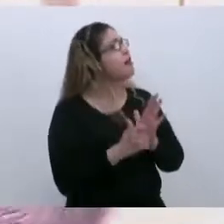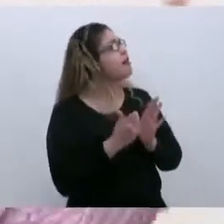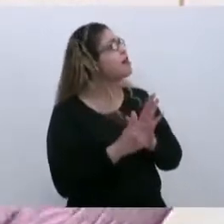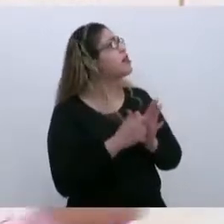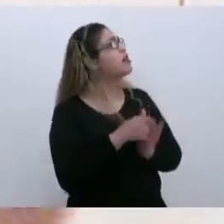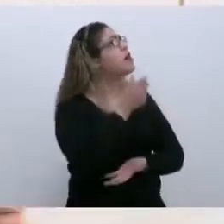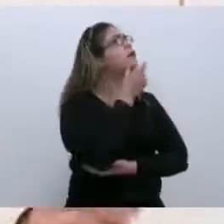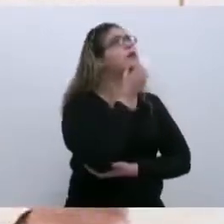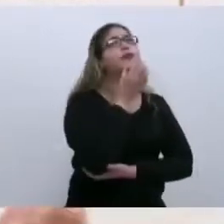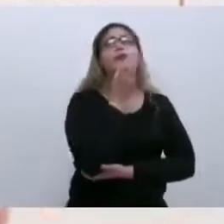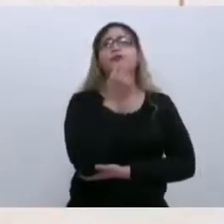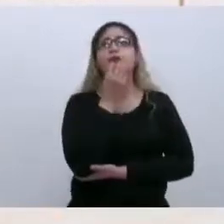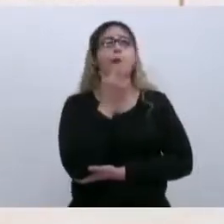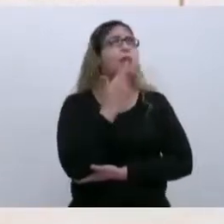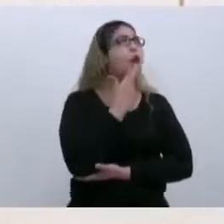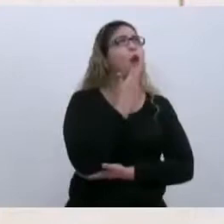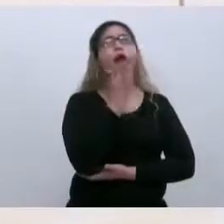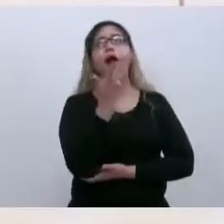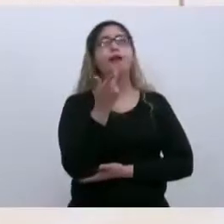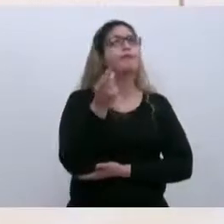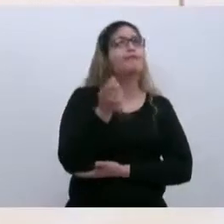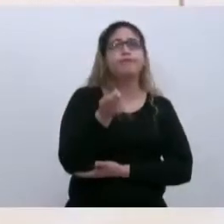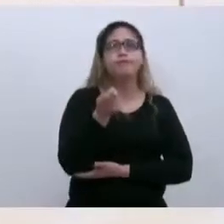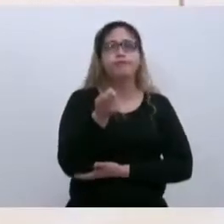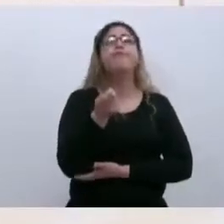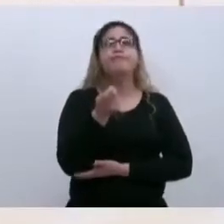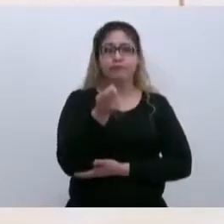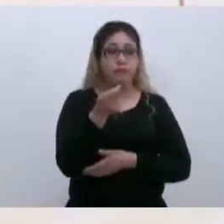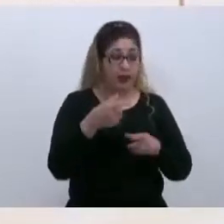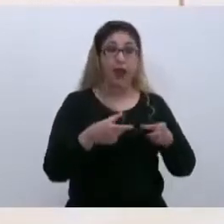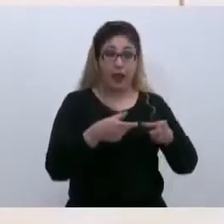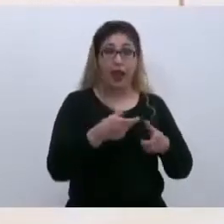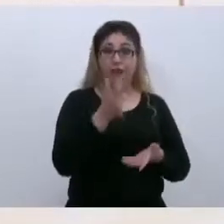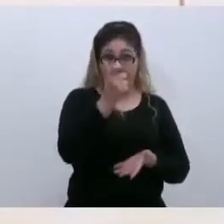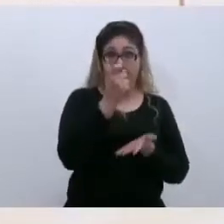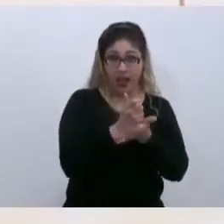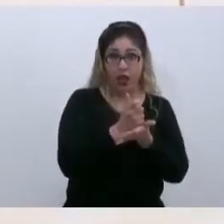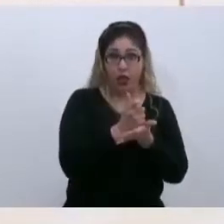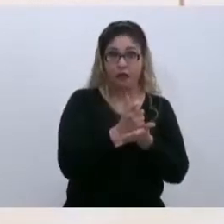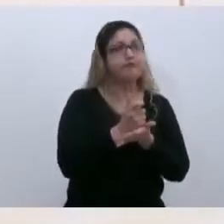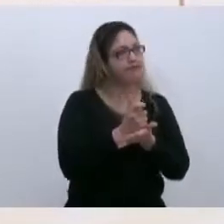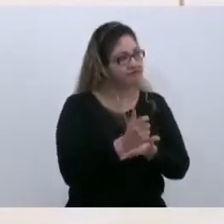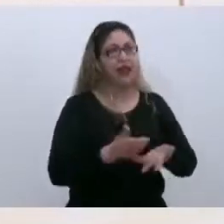desde luego para mejorar las instalaciones educativas.